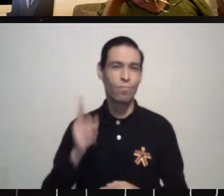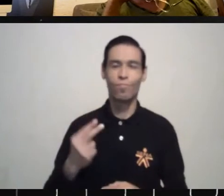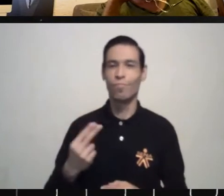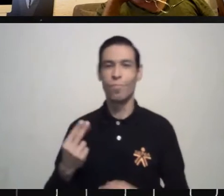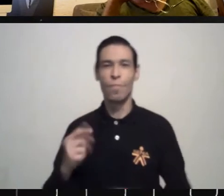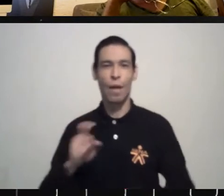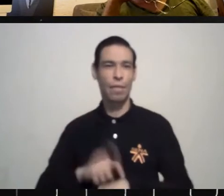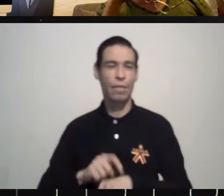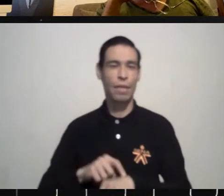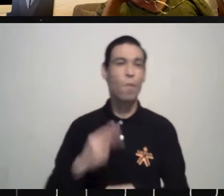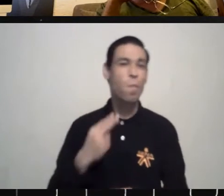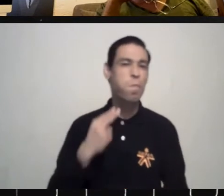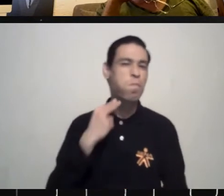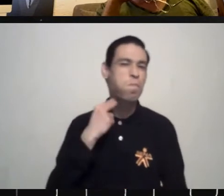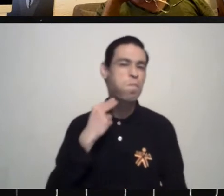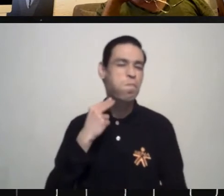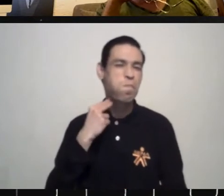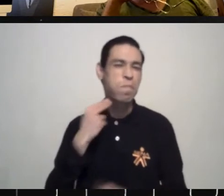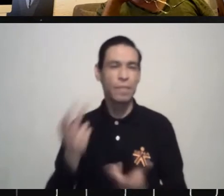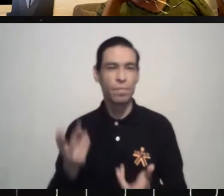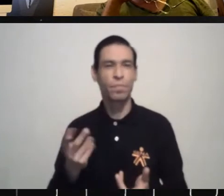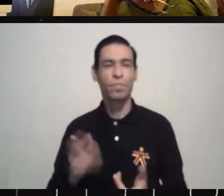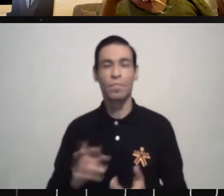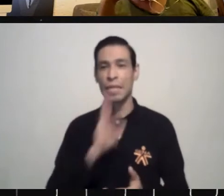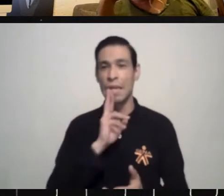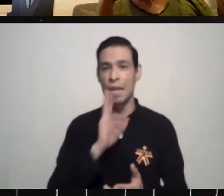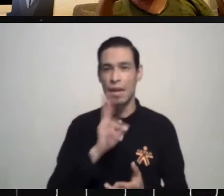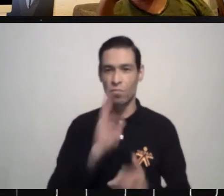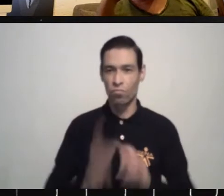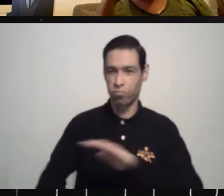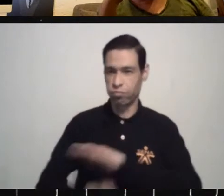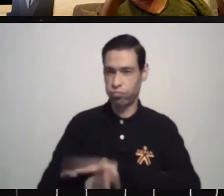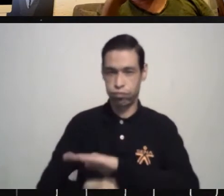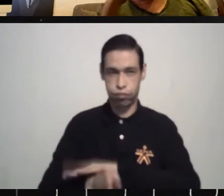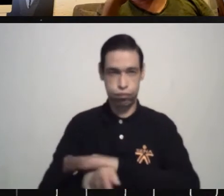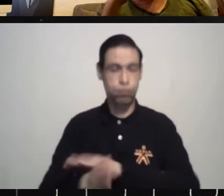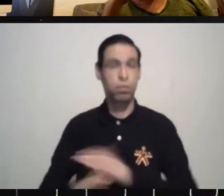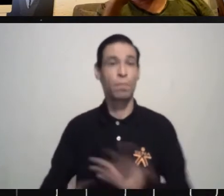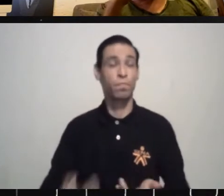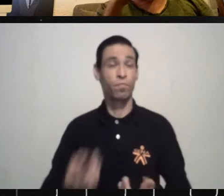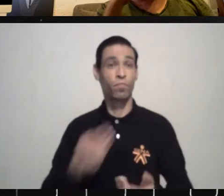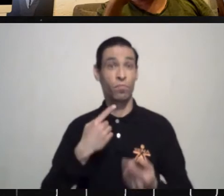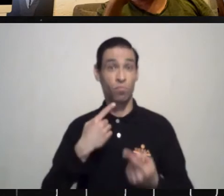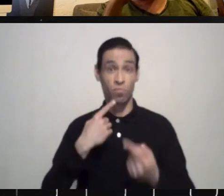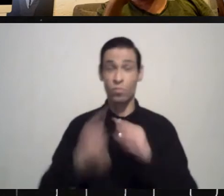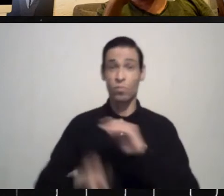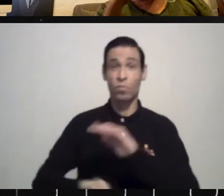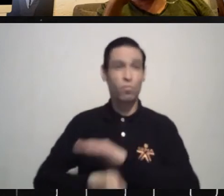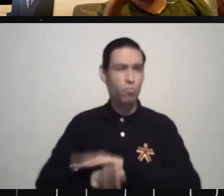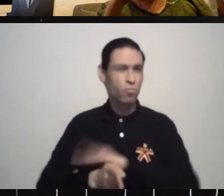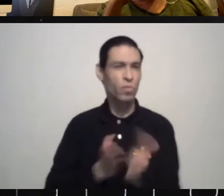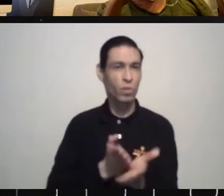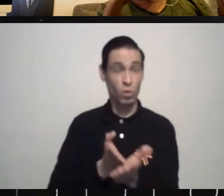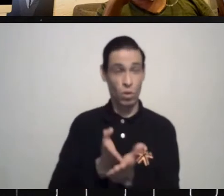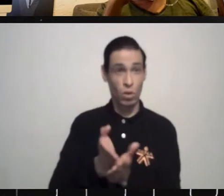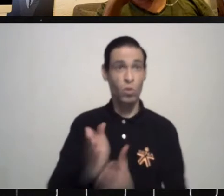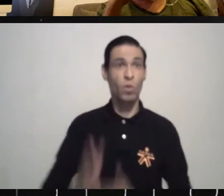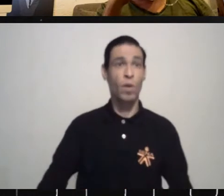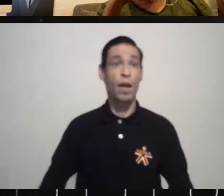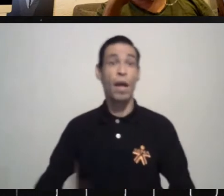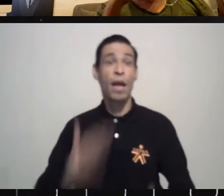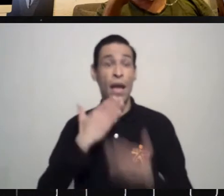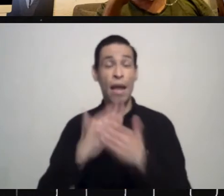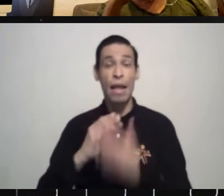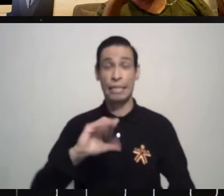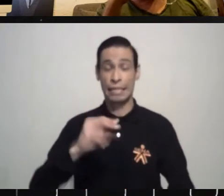tenemos tiempo de continuar con esta charla tan interesante. De todas maneras, muchísimas gracias, Cristian, Andrés,